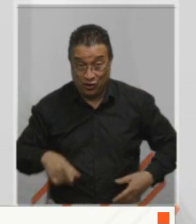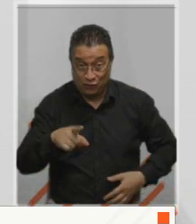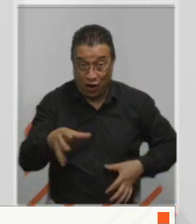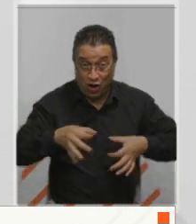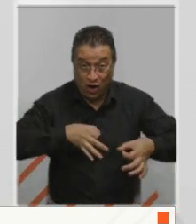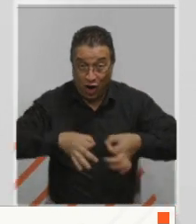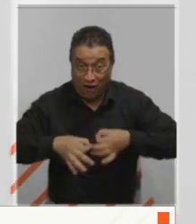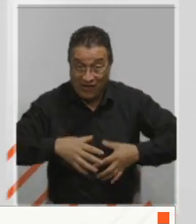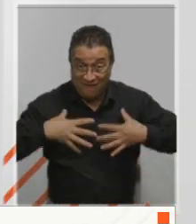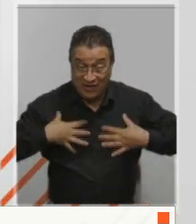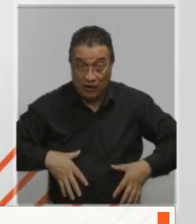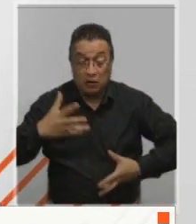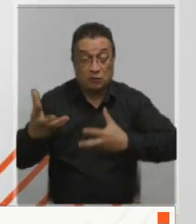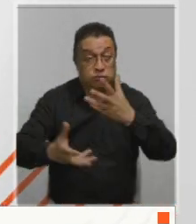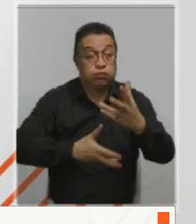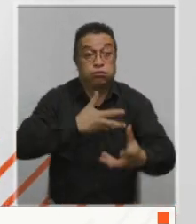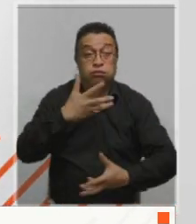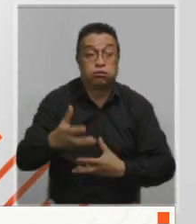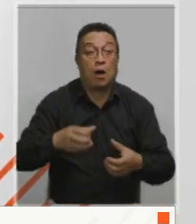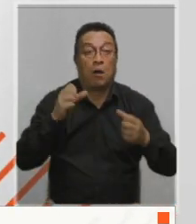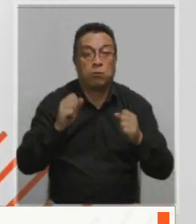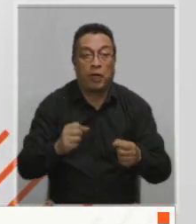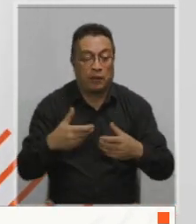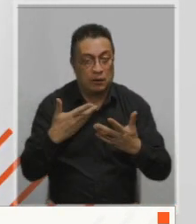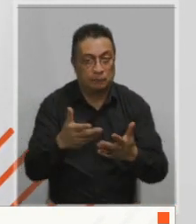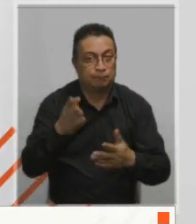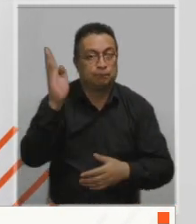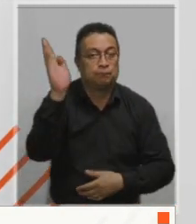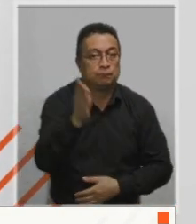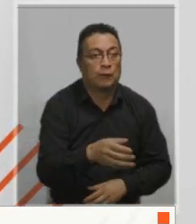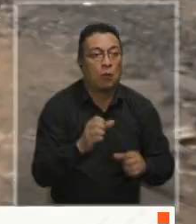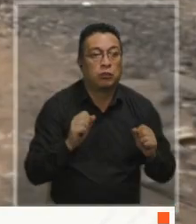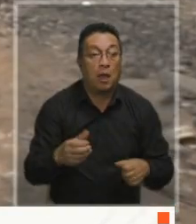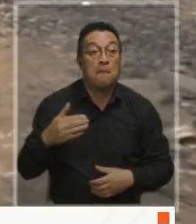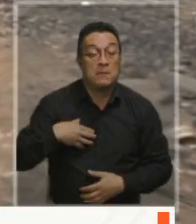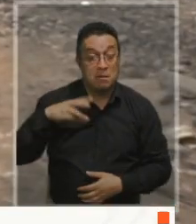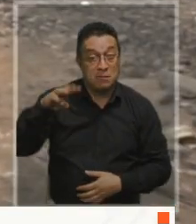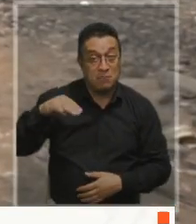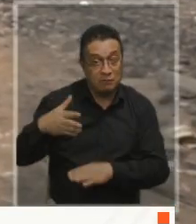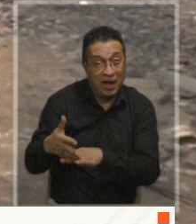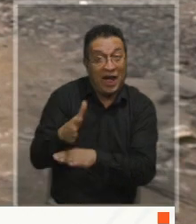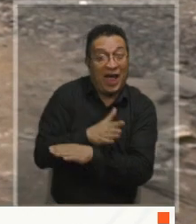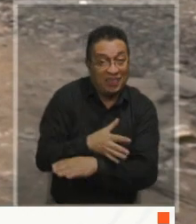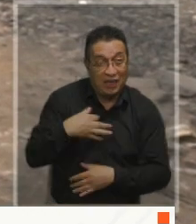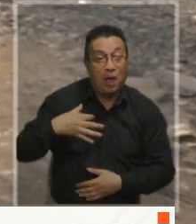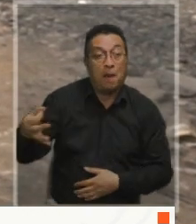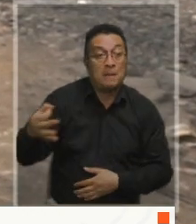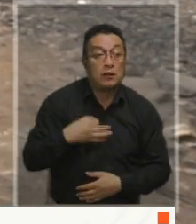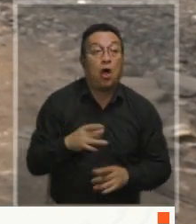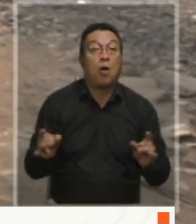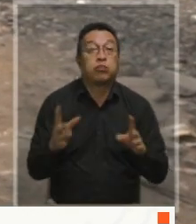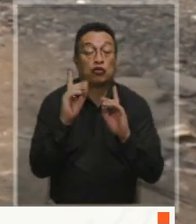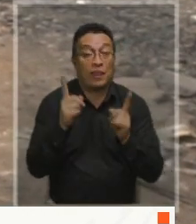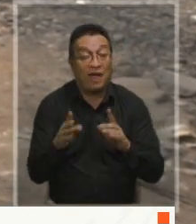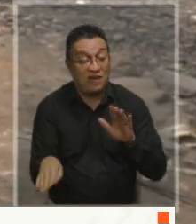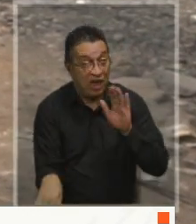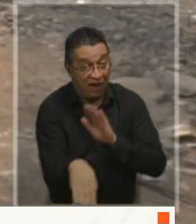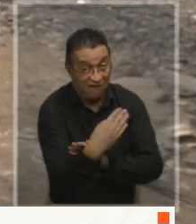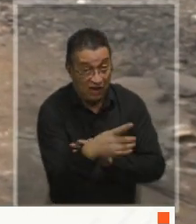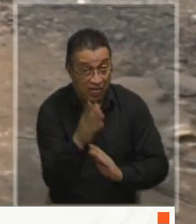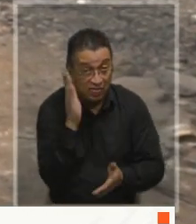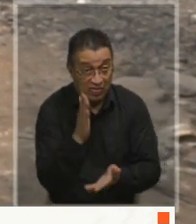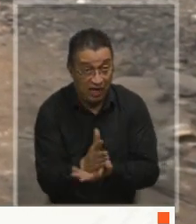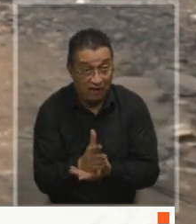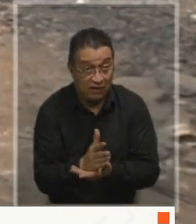a raíz de los incendios pudo no haber llegado a la fiesta Mi mamá antes me dijo que si teníamos que evacuar que